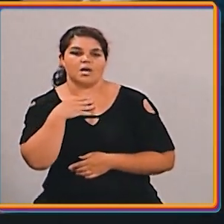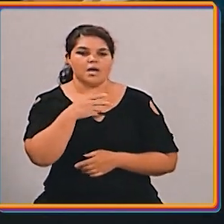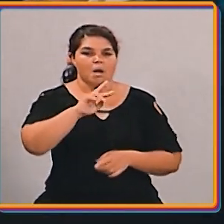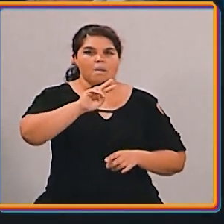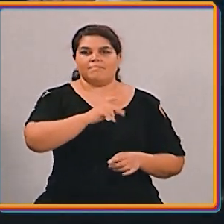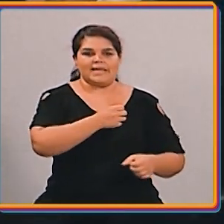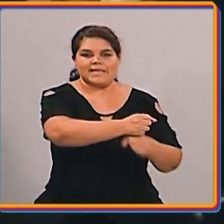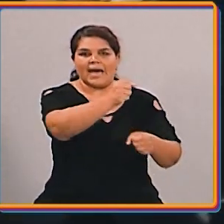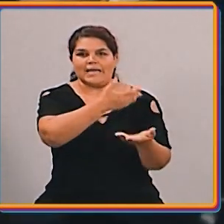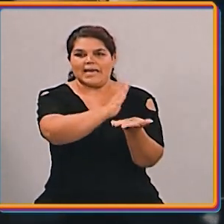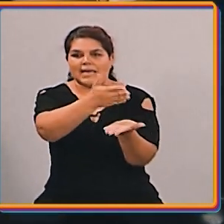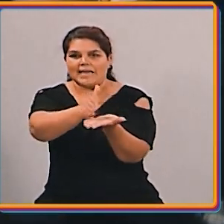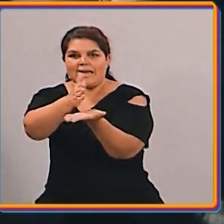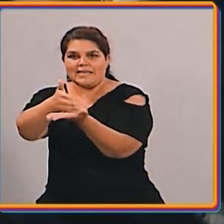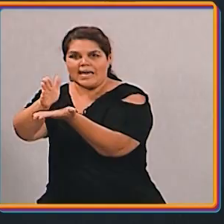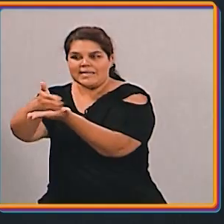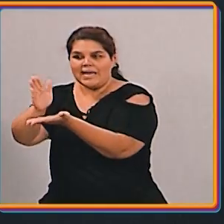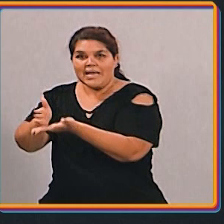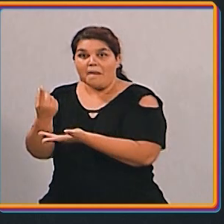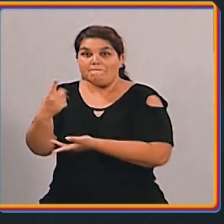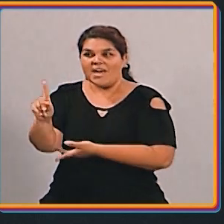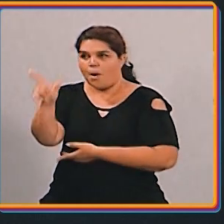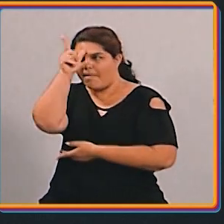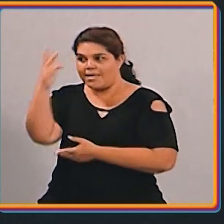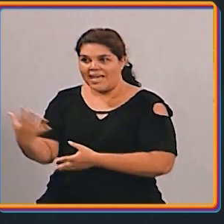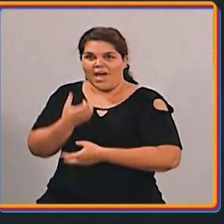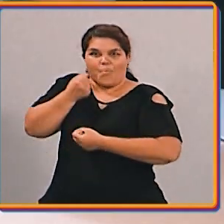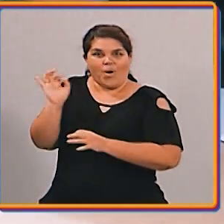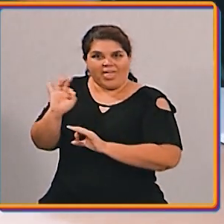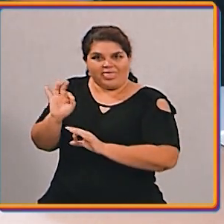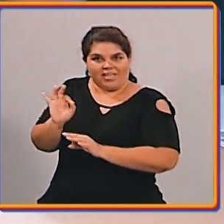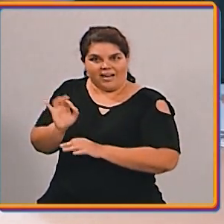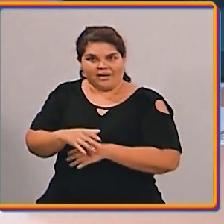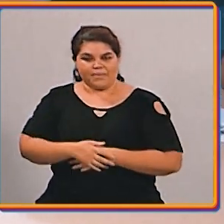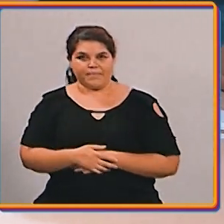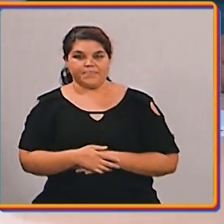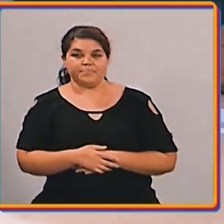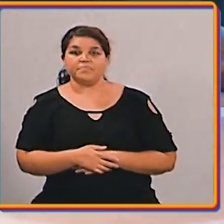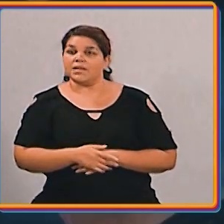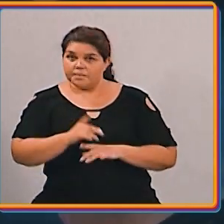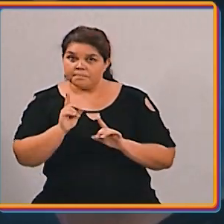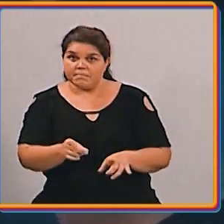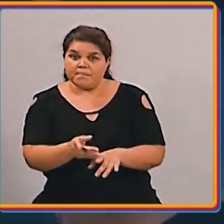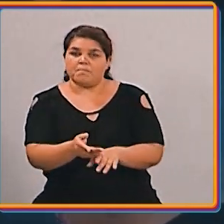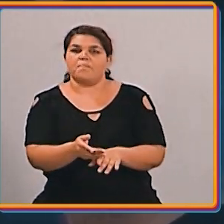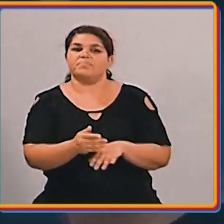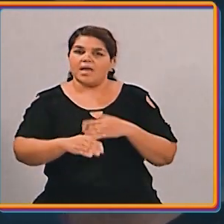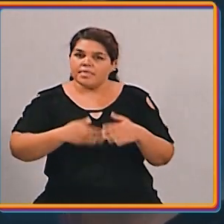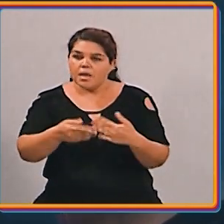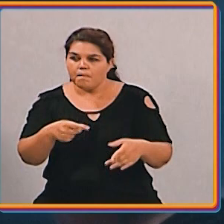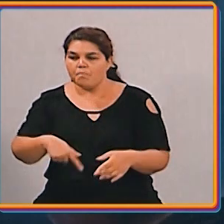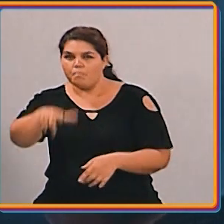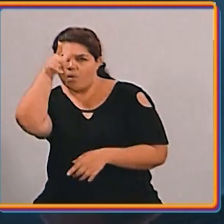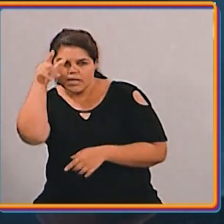su objetivo de eliminar a la mayoría de las personas de la mesa sin que la policía lo descubra. Y obviamente,